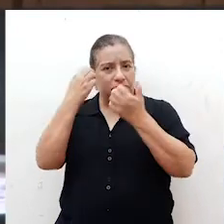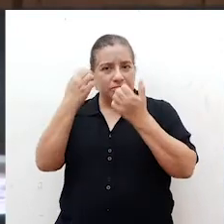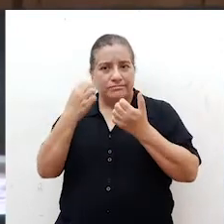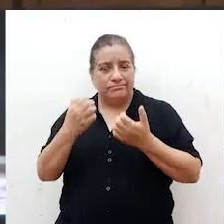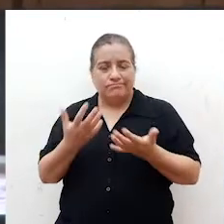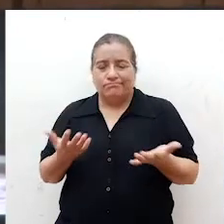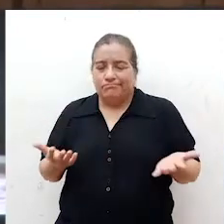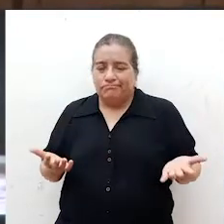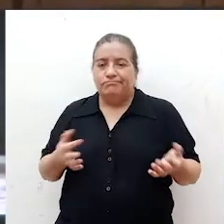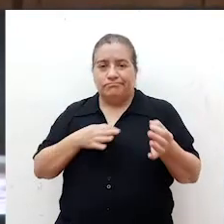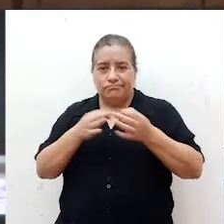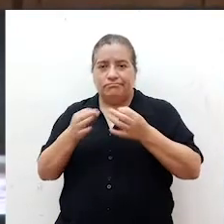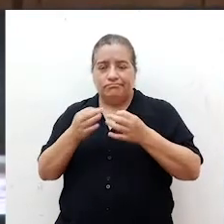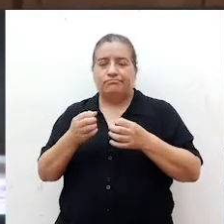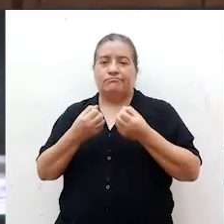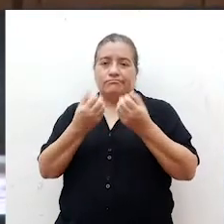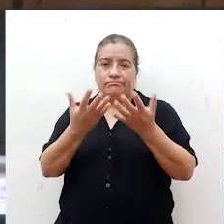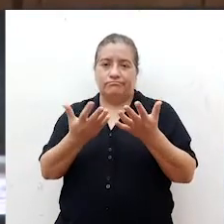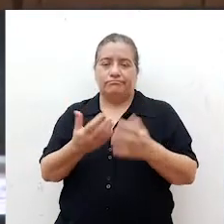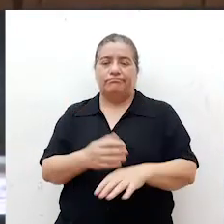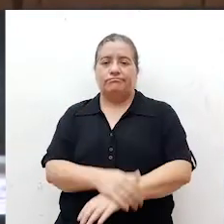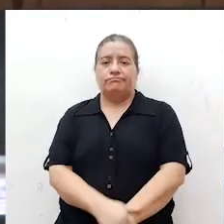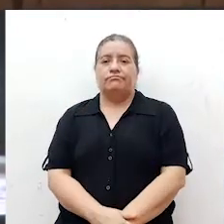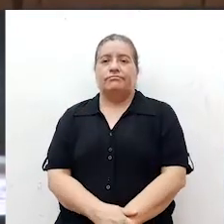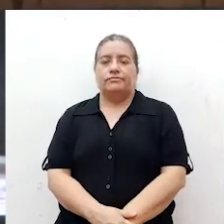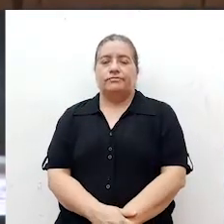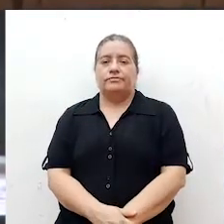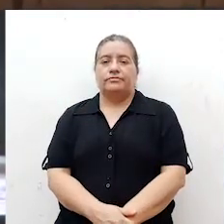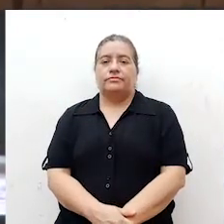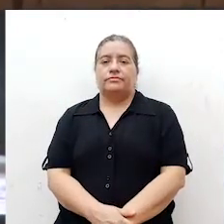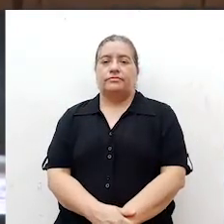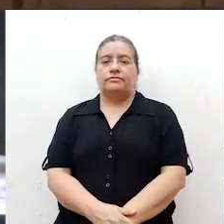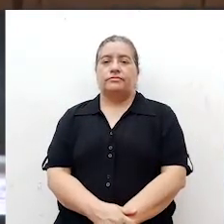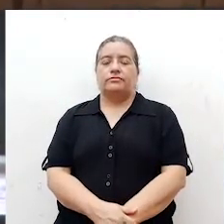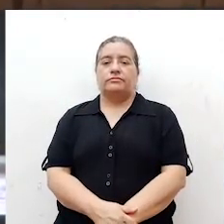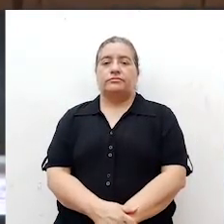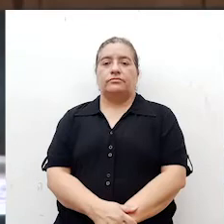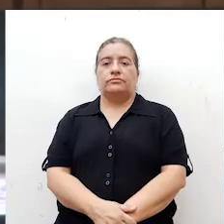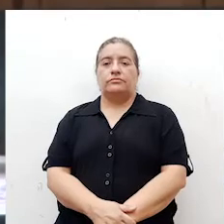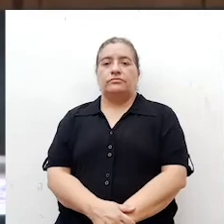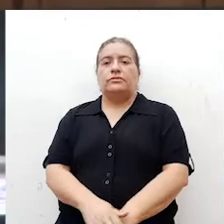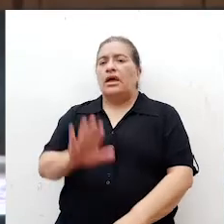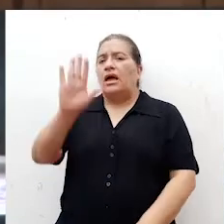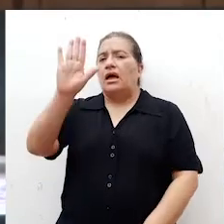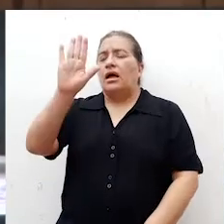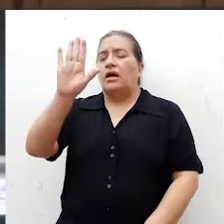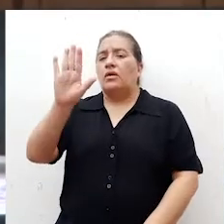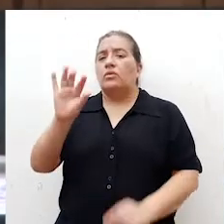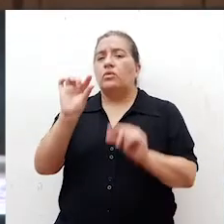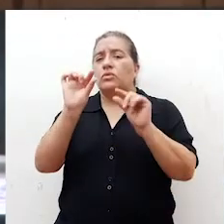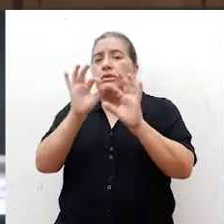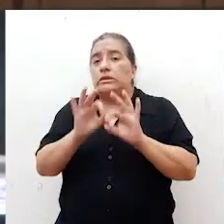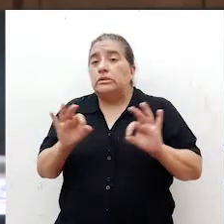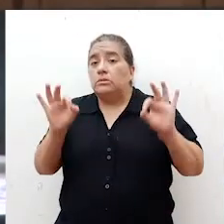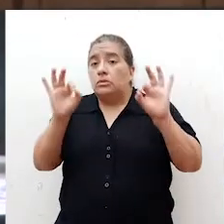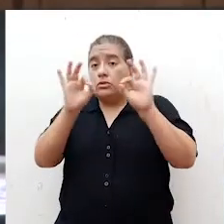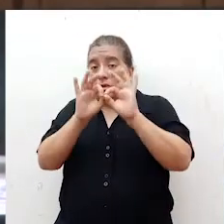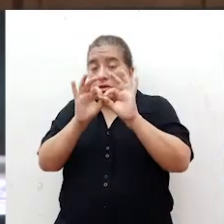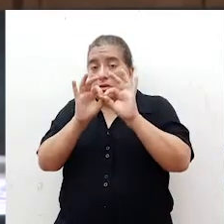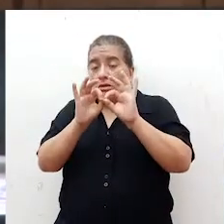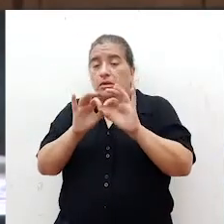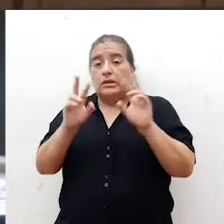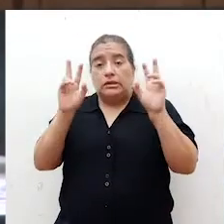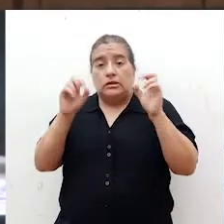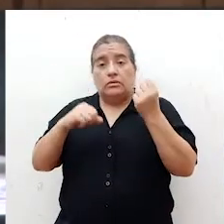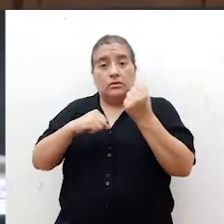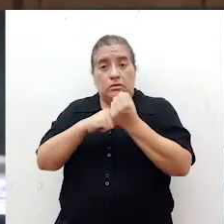nosotros, nuestras recomendaciones tienen que ser respondidas. No tendrá la vinculatoriedad de una ley